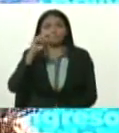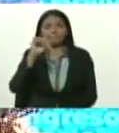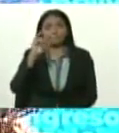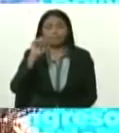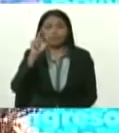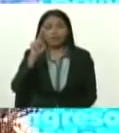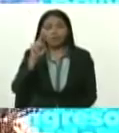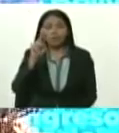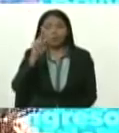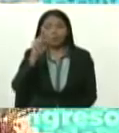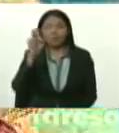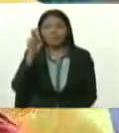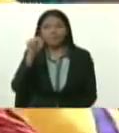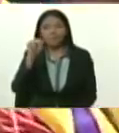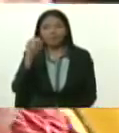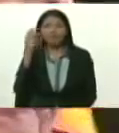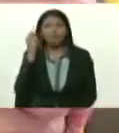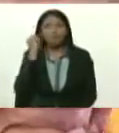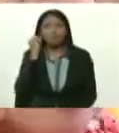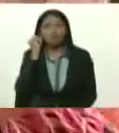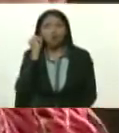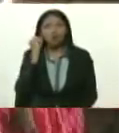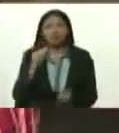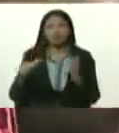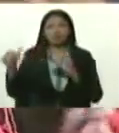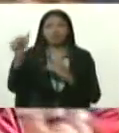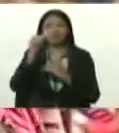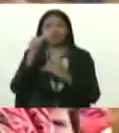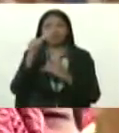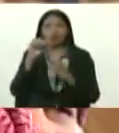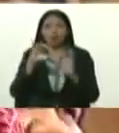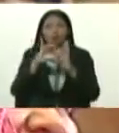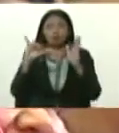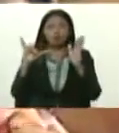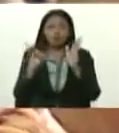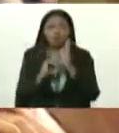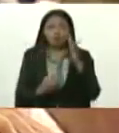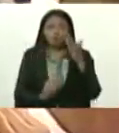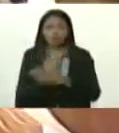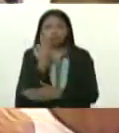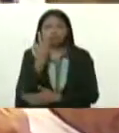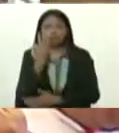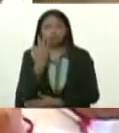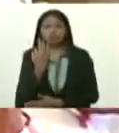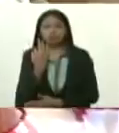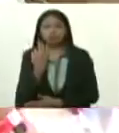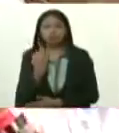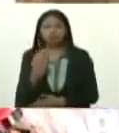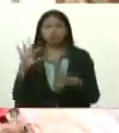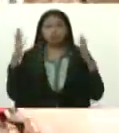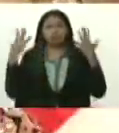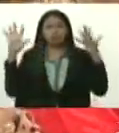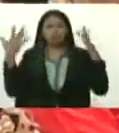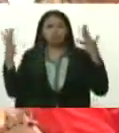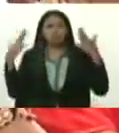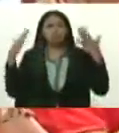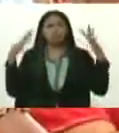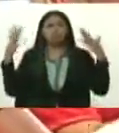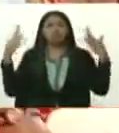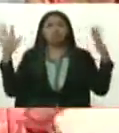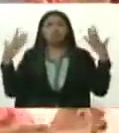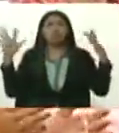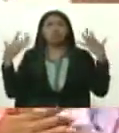a Noelí Pocaterra, la constituyente fundacional. Un gran aplauso a Noelí